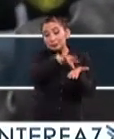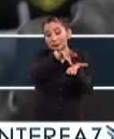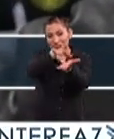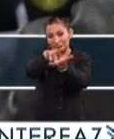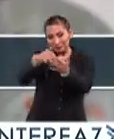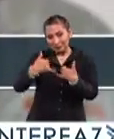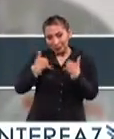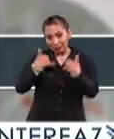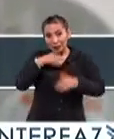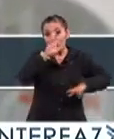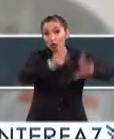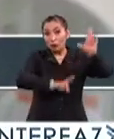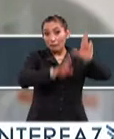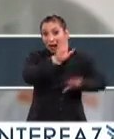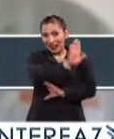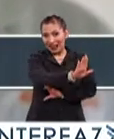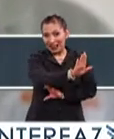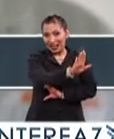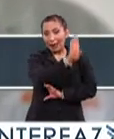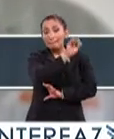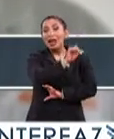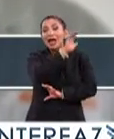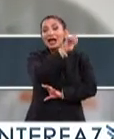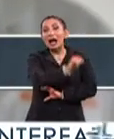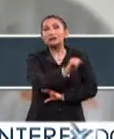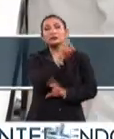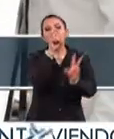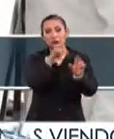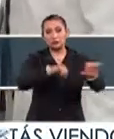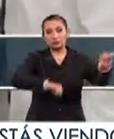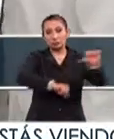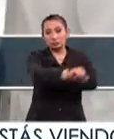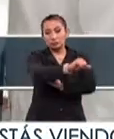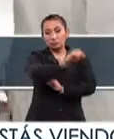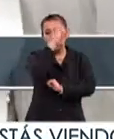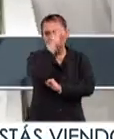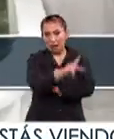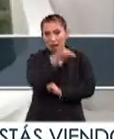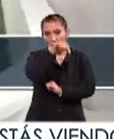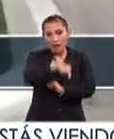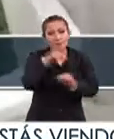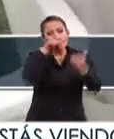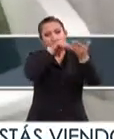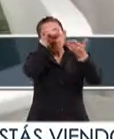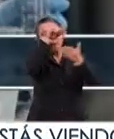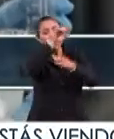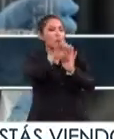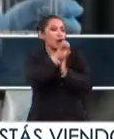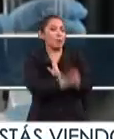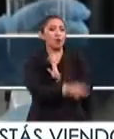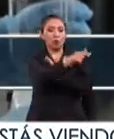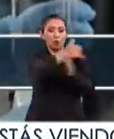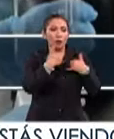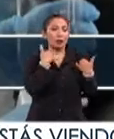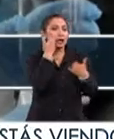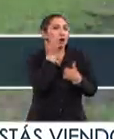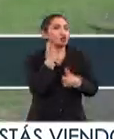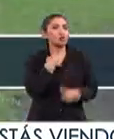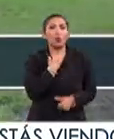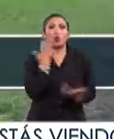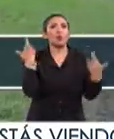los jóvenes normalistas con las becas de movilidad nacional, para que si, por ejemplo, un joven quiere